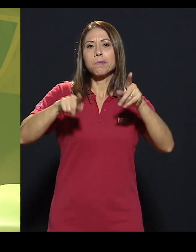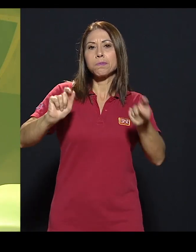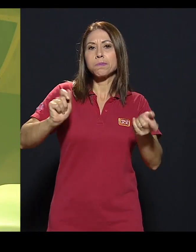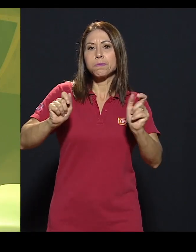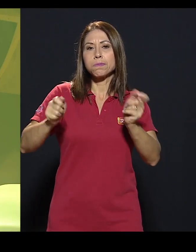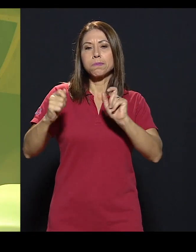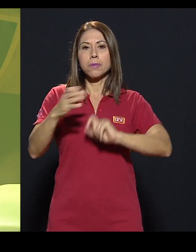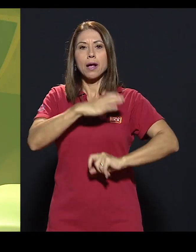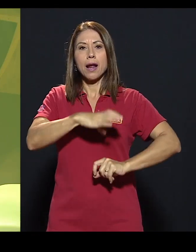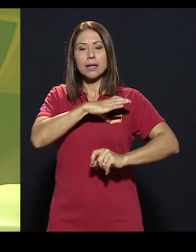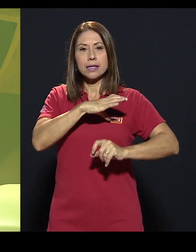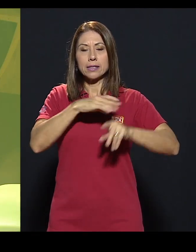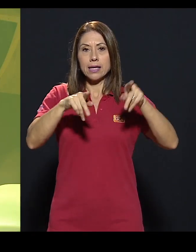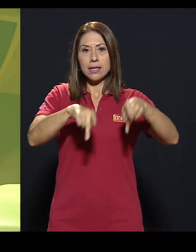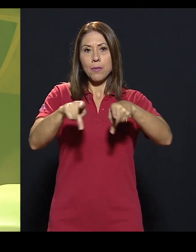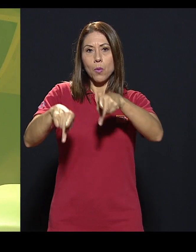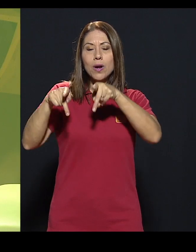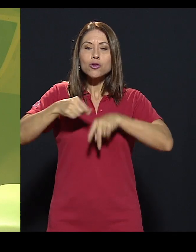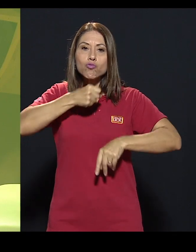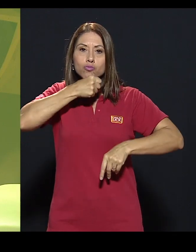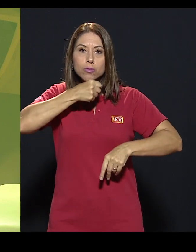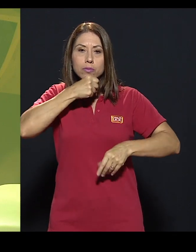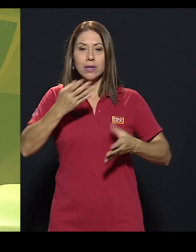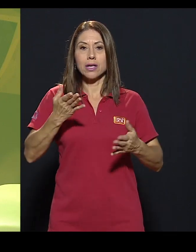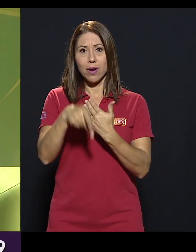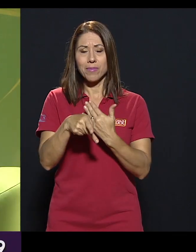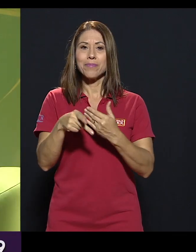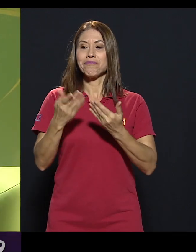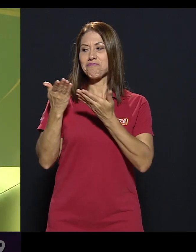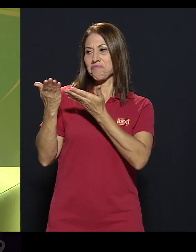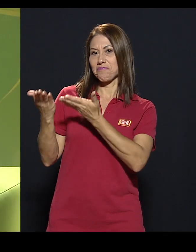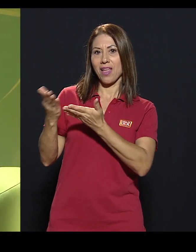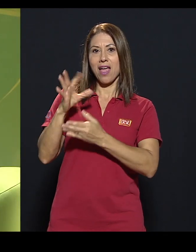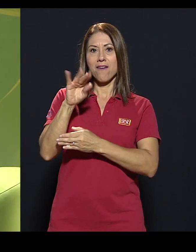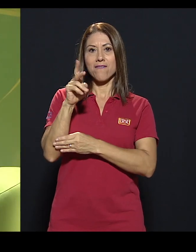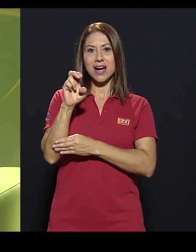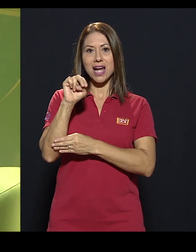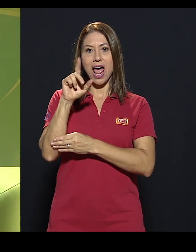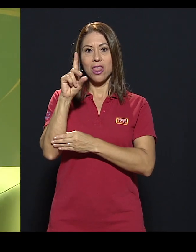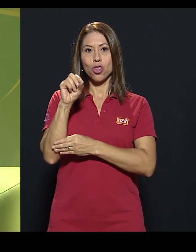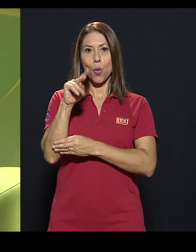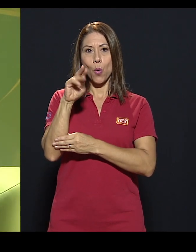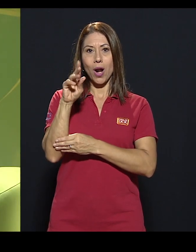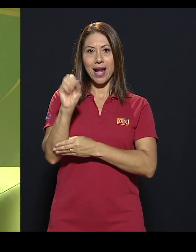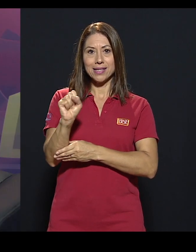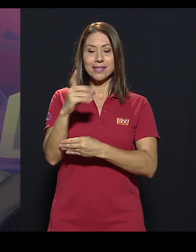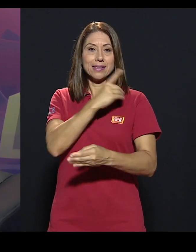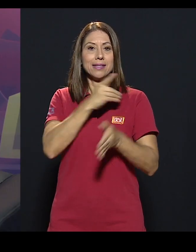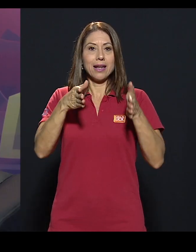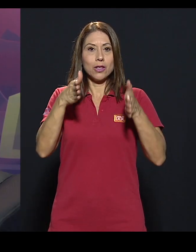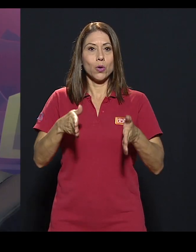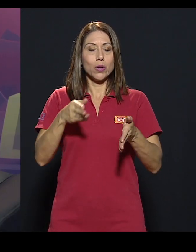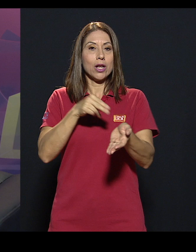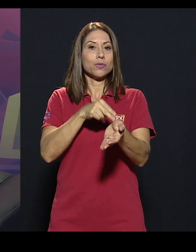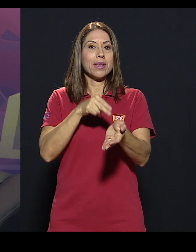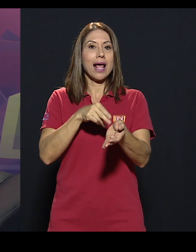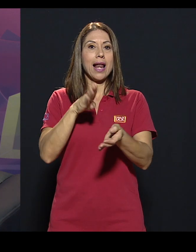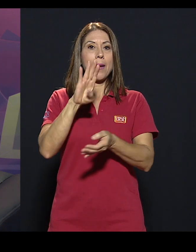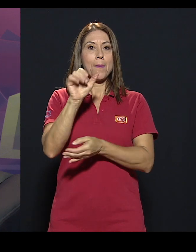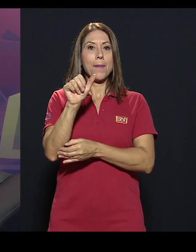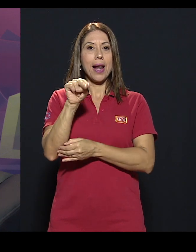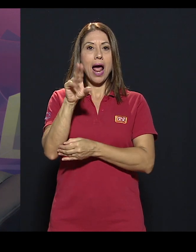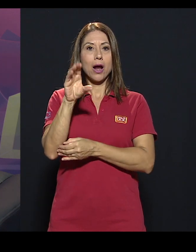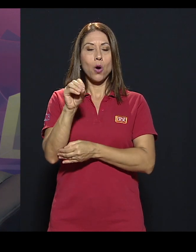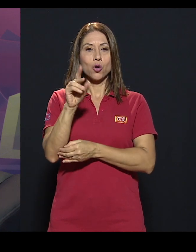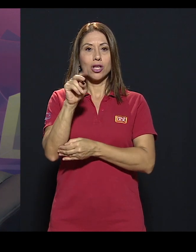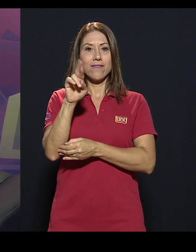población y las necesidades de la población adulta mayor en cuanto a su salud. Le cuento que nos acompaña hoy Fernando Morales, director del Hospital Blanco